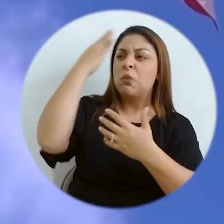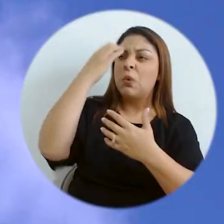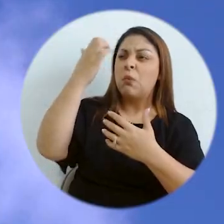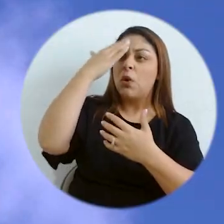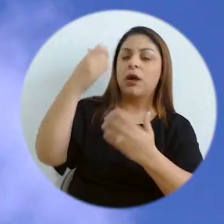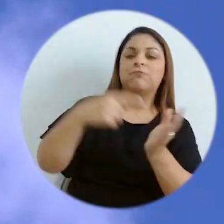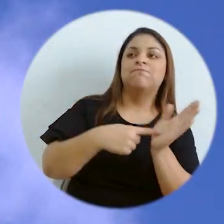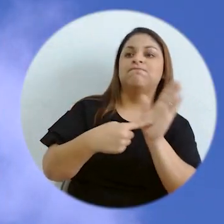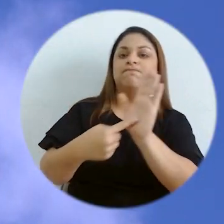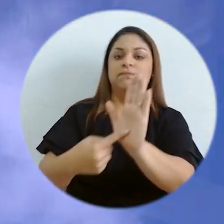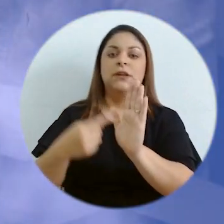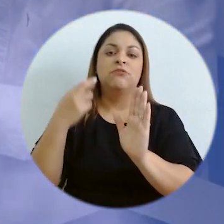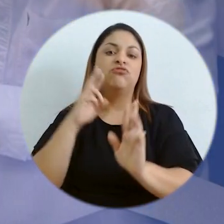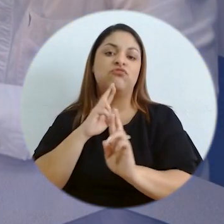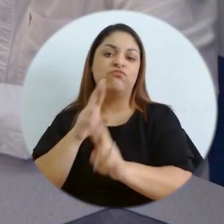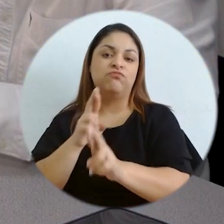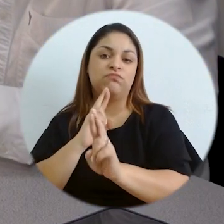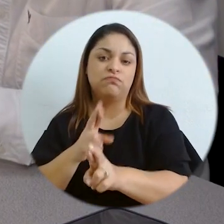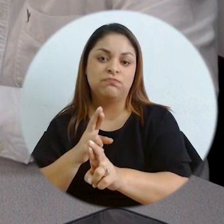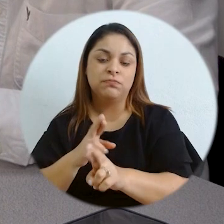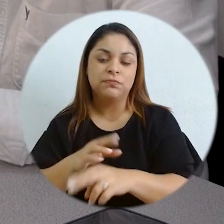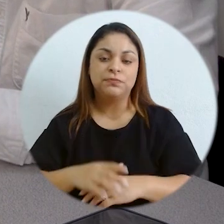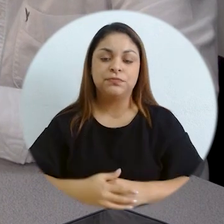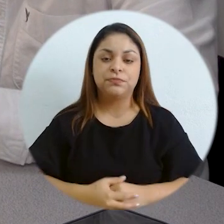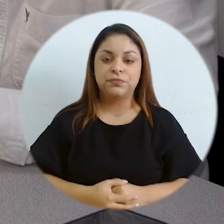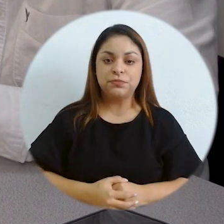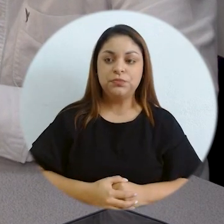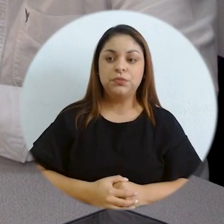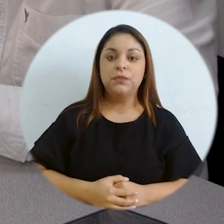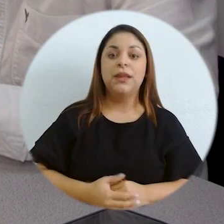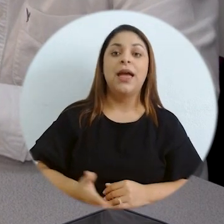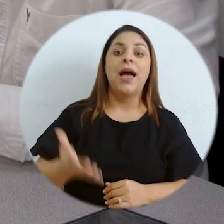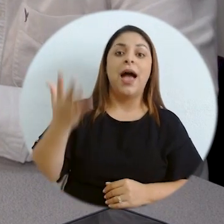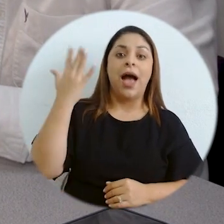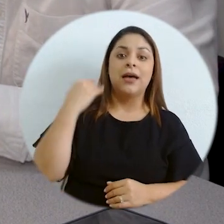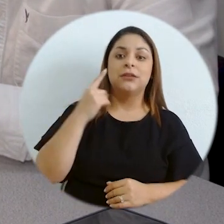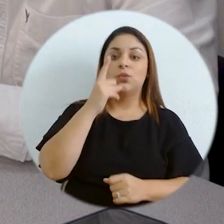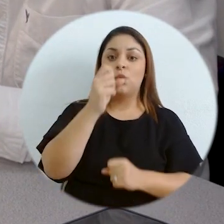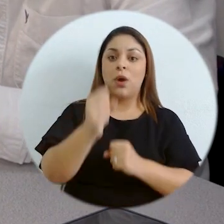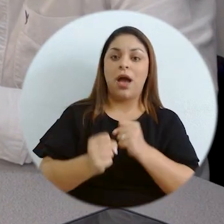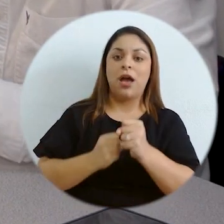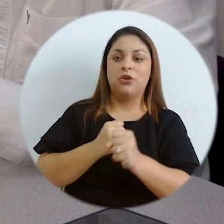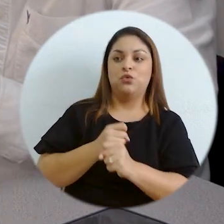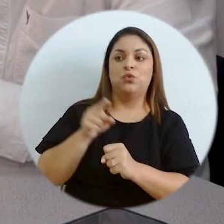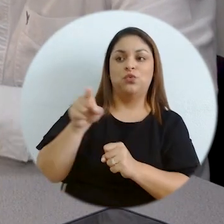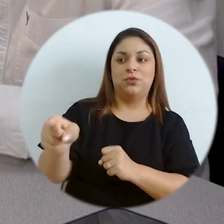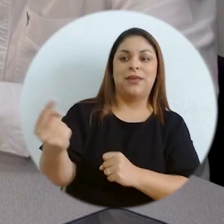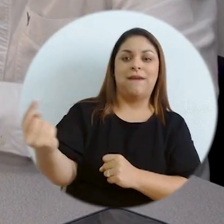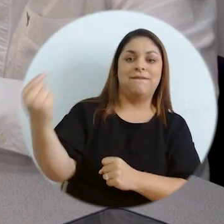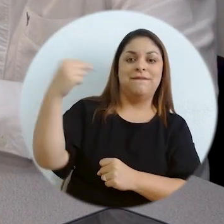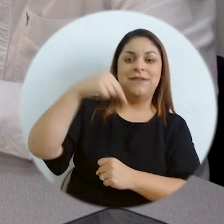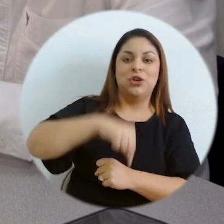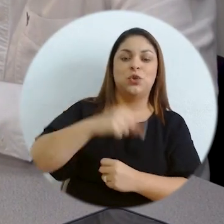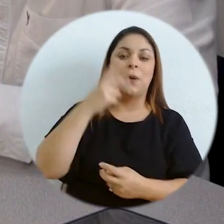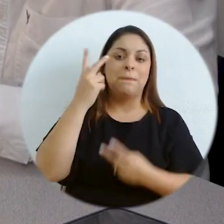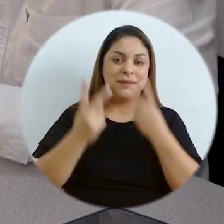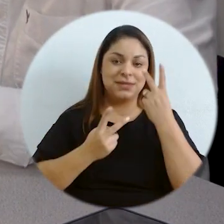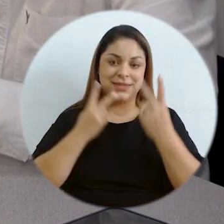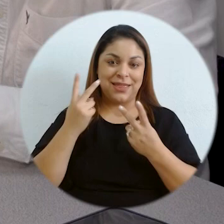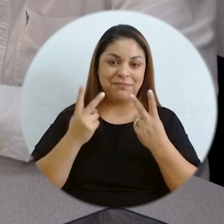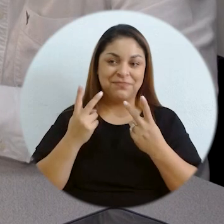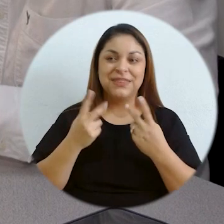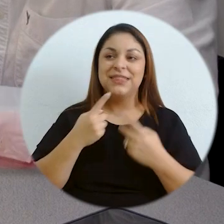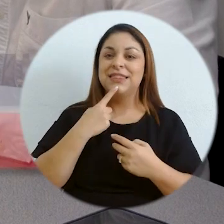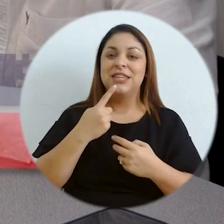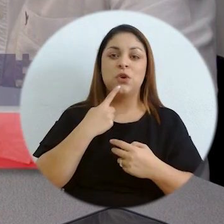estas cuestiones son importantes. Ya nos habías advertido hace un año, que estuviste de visita por acá, que